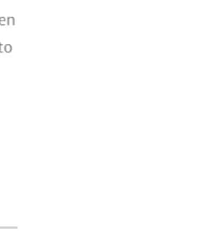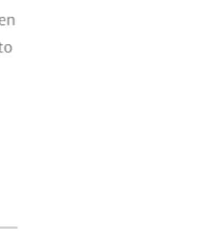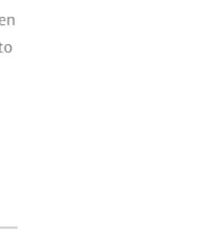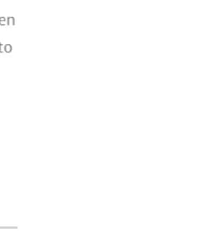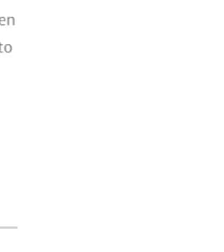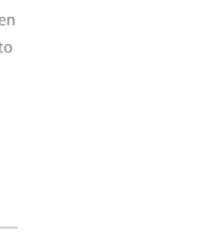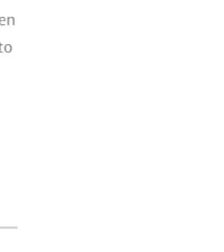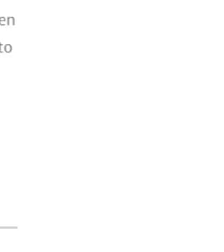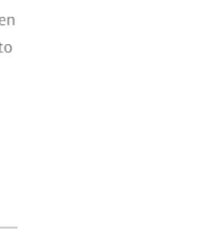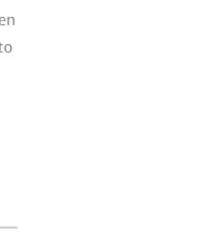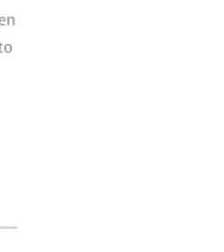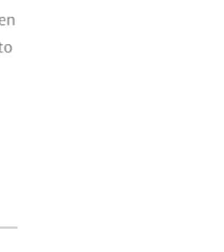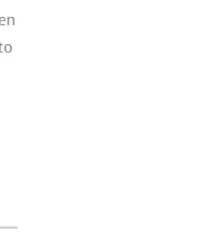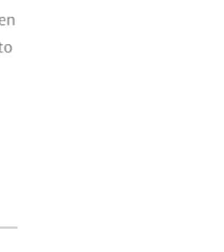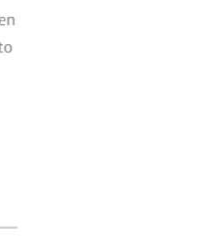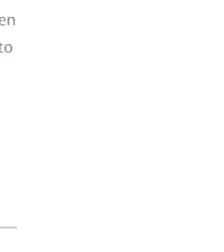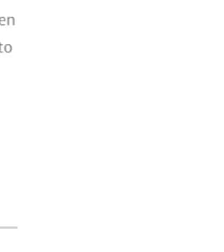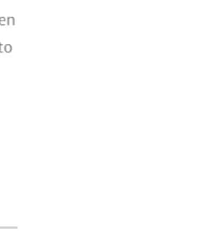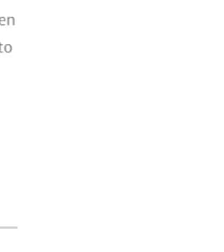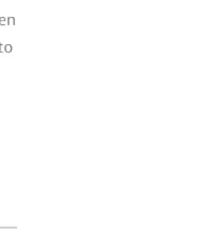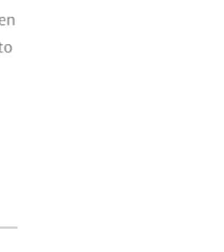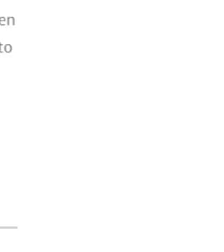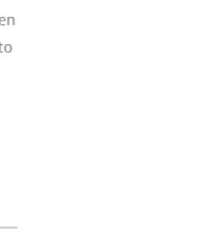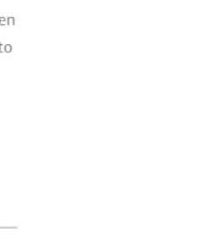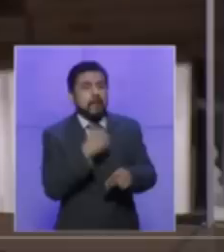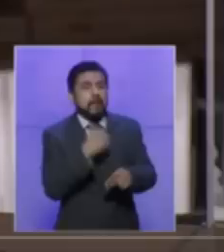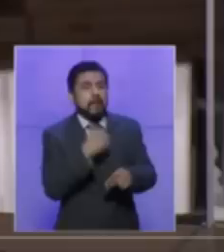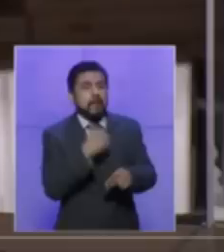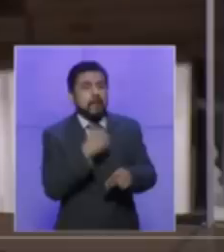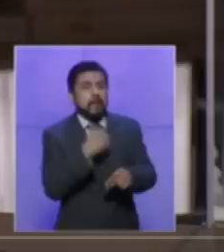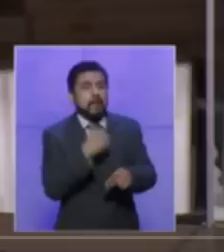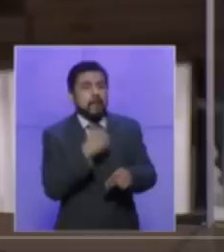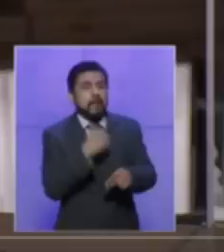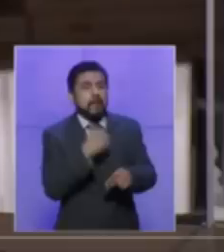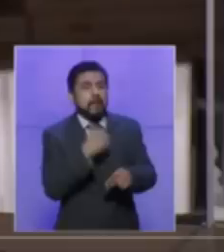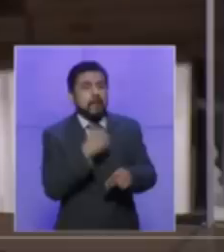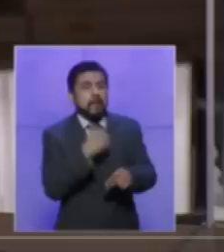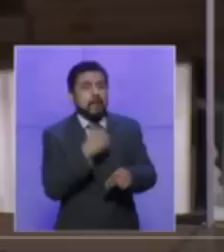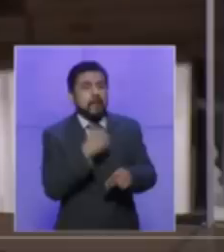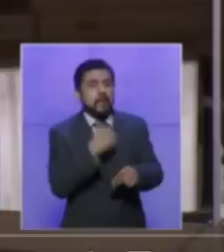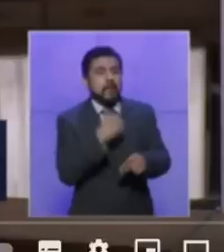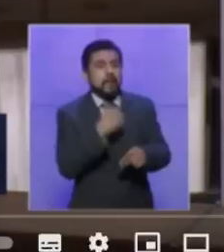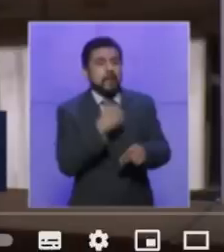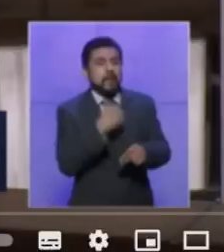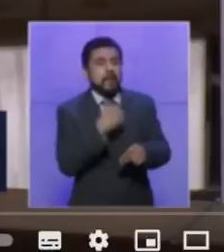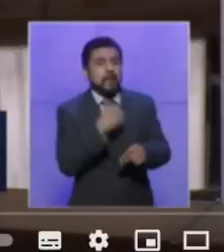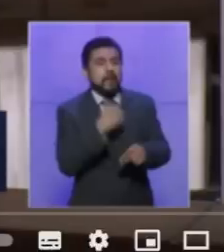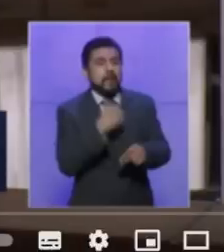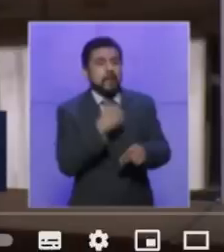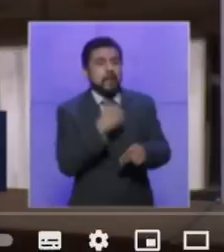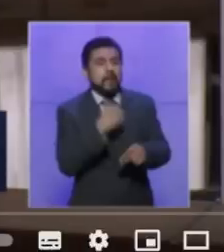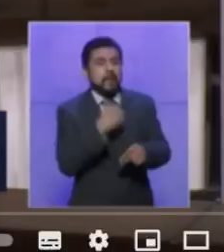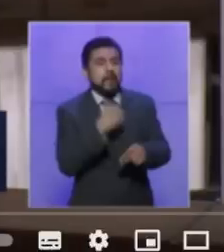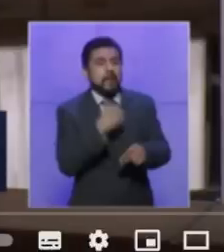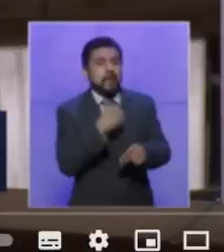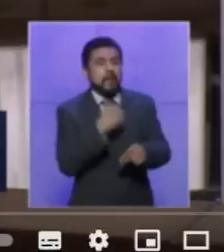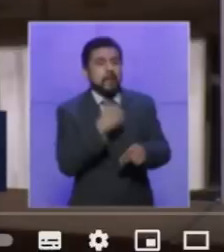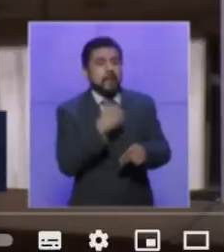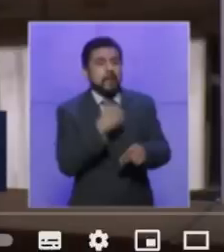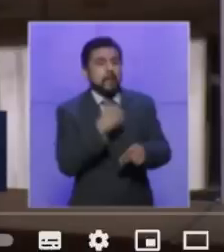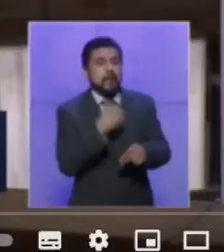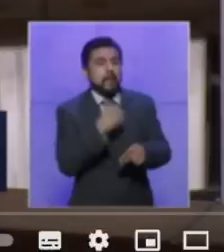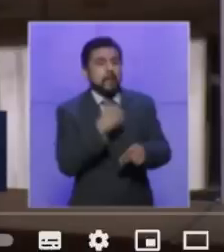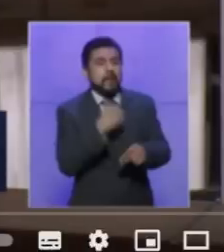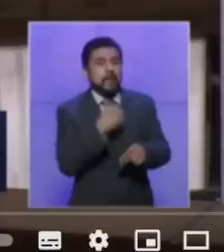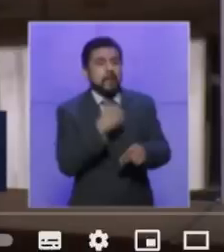dicen ellos bueno entonces queda entendido que sí que yaninasis